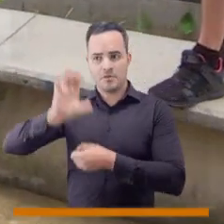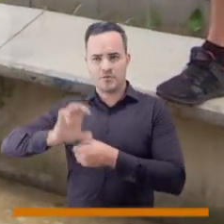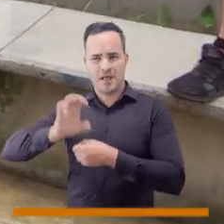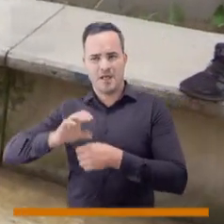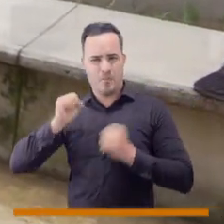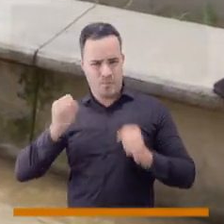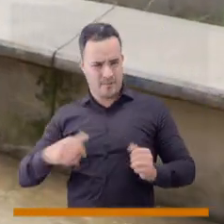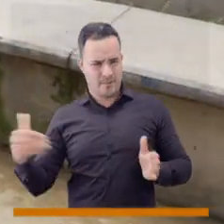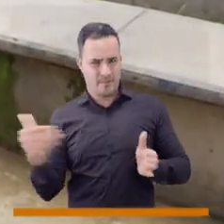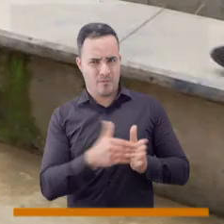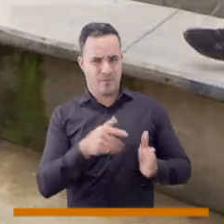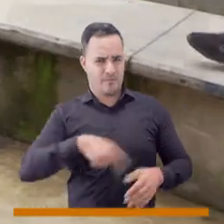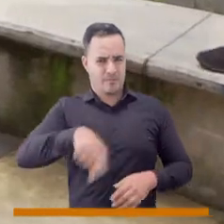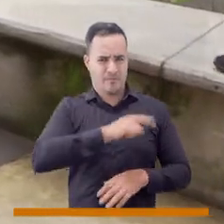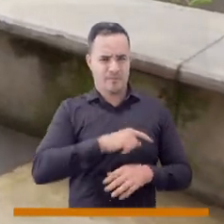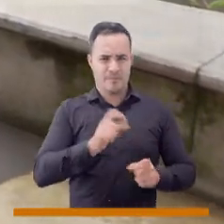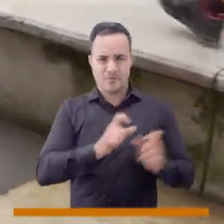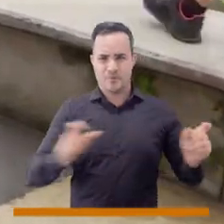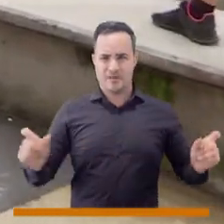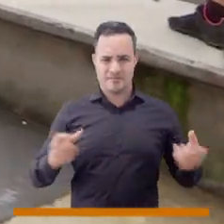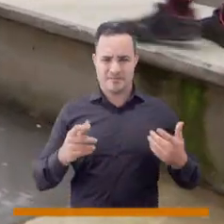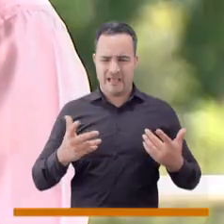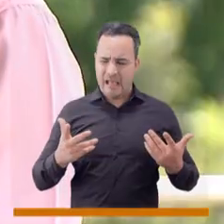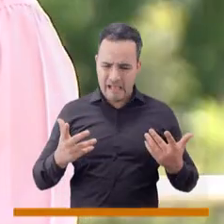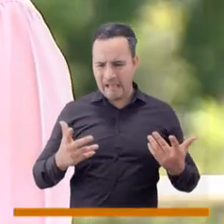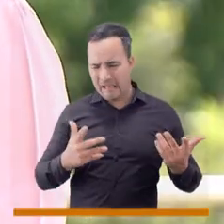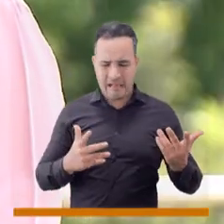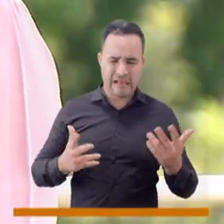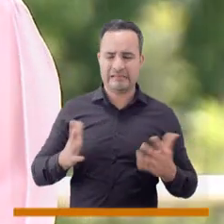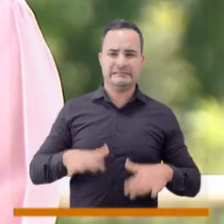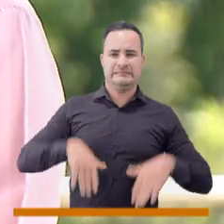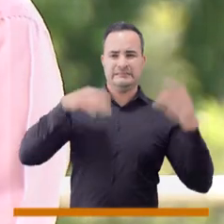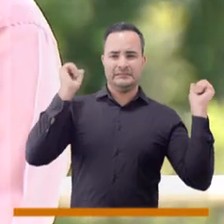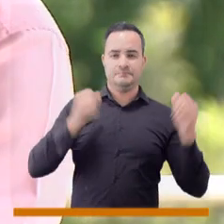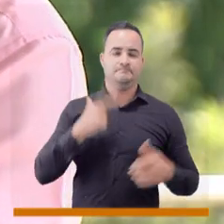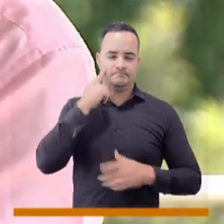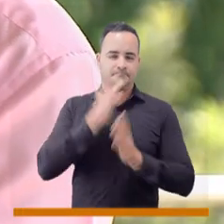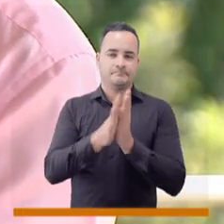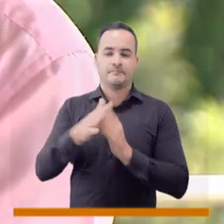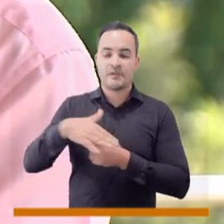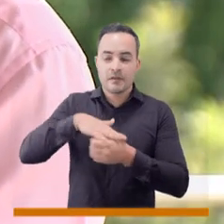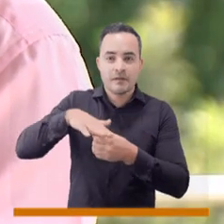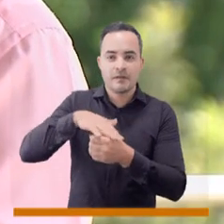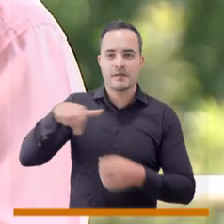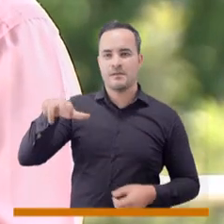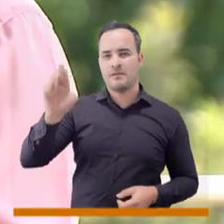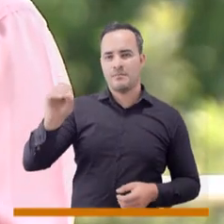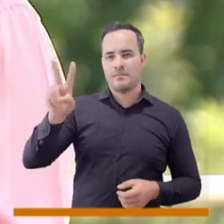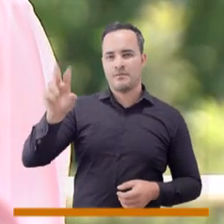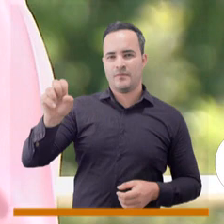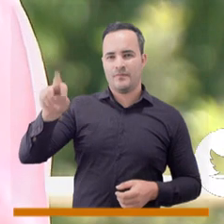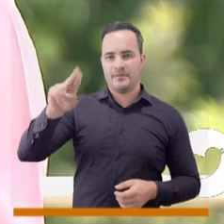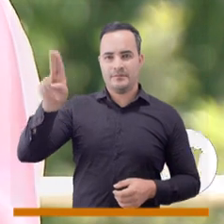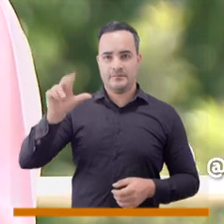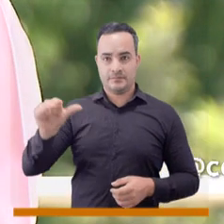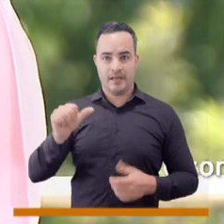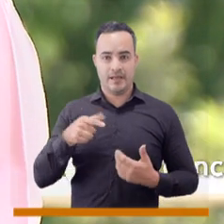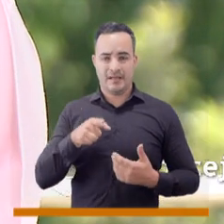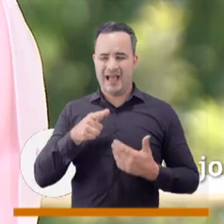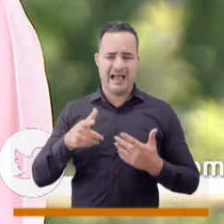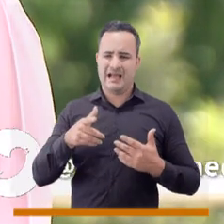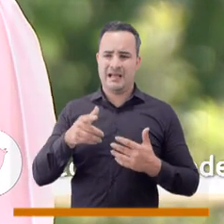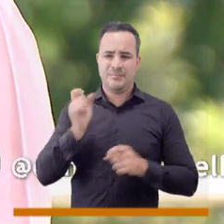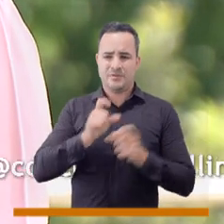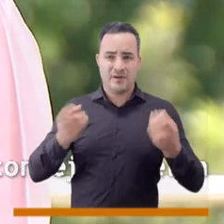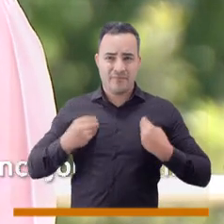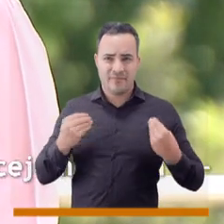en contravía del bienestar de sus habitantes. La gente en Provenza se ha tenido que salir porque la ciudad, el crecimiento y el